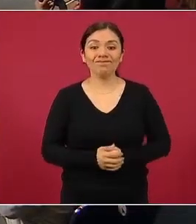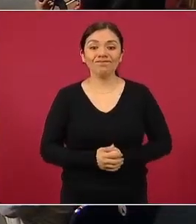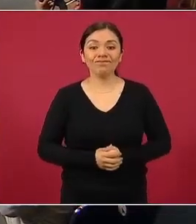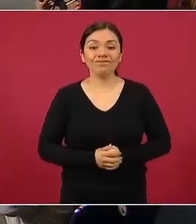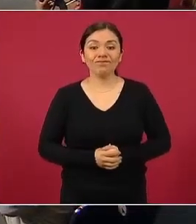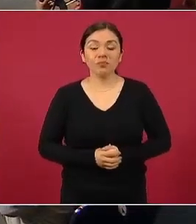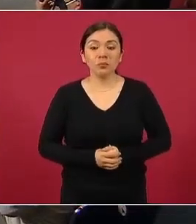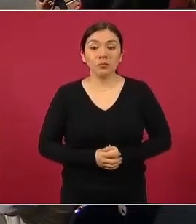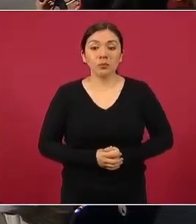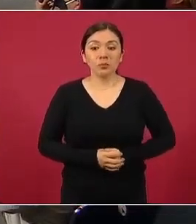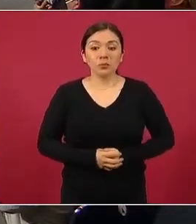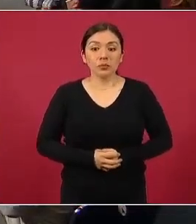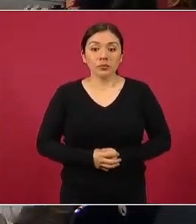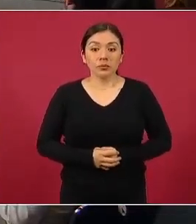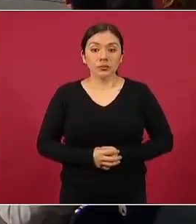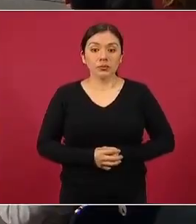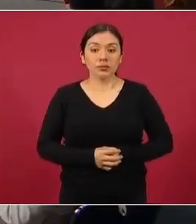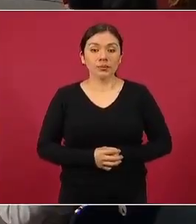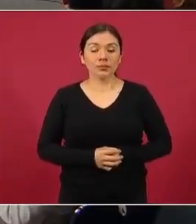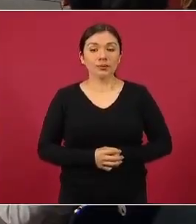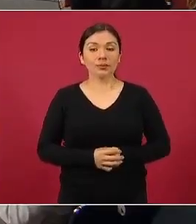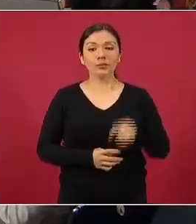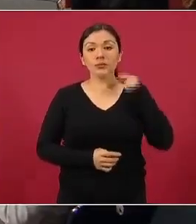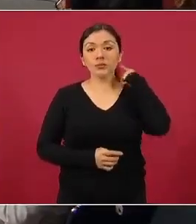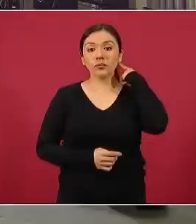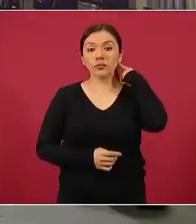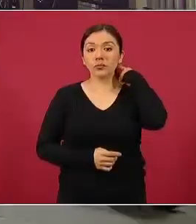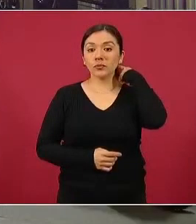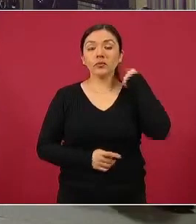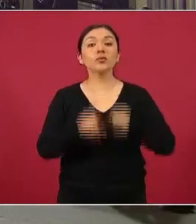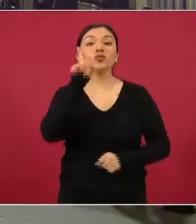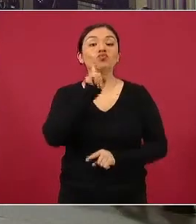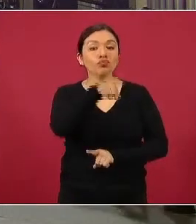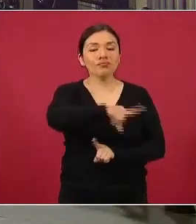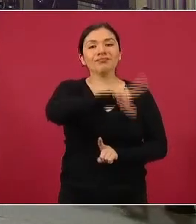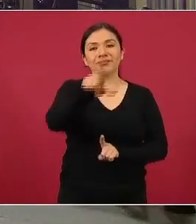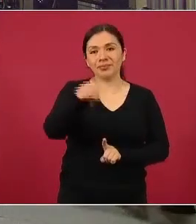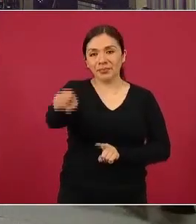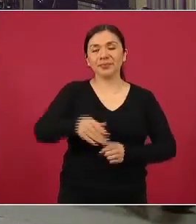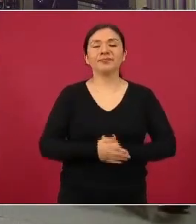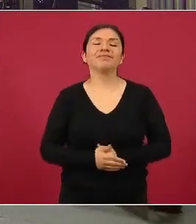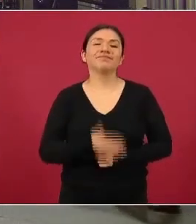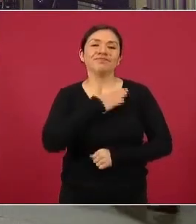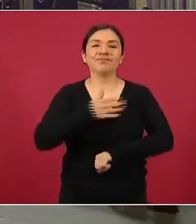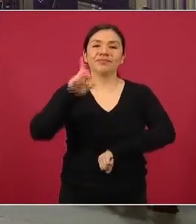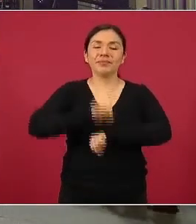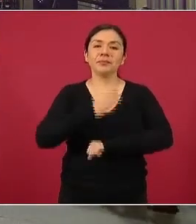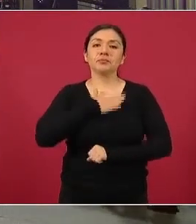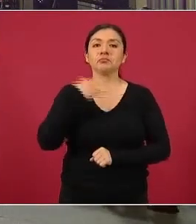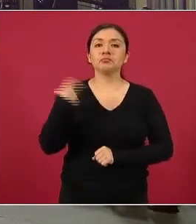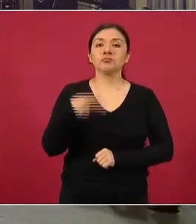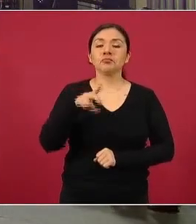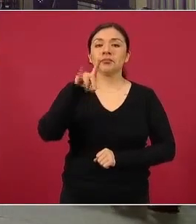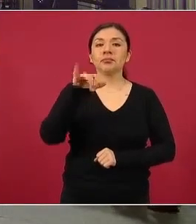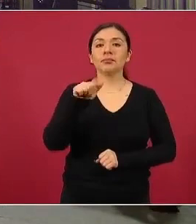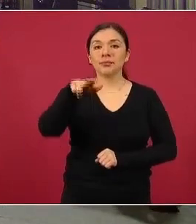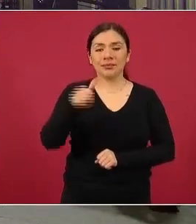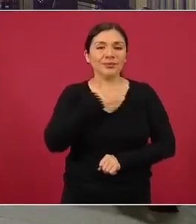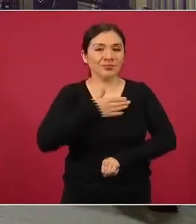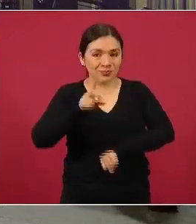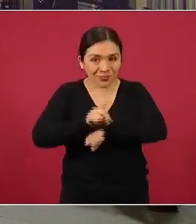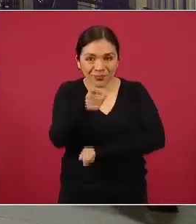compañera. Buenos días. Y luego tú. Buenos días, presidente. Diana Vintes, El Financiero. Buenos días a los demás